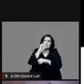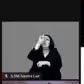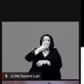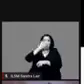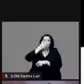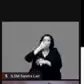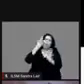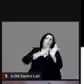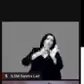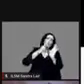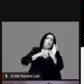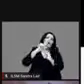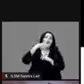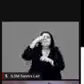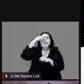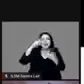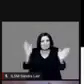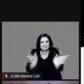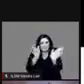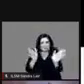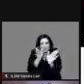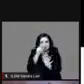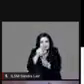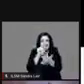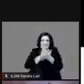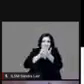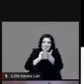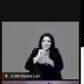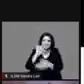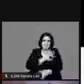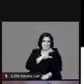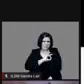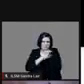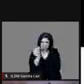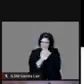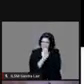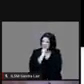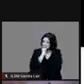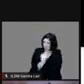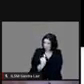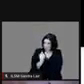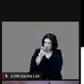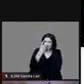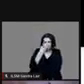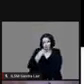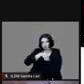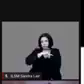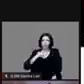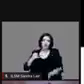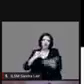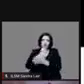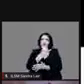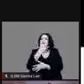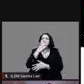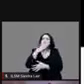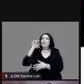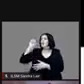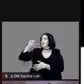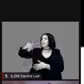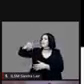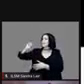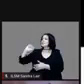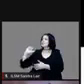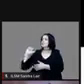queremos es incentivar la escritura de ustedes no tengan miedo justo por eso es que hemos decidido que el formato sea un ensayo el ensayo